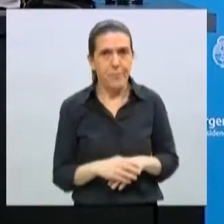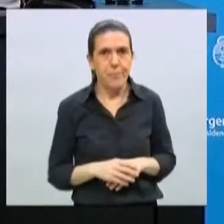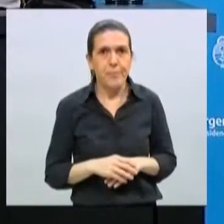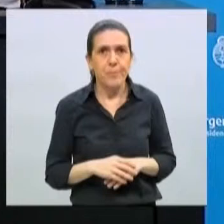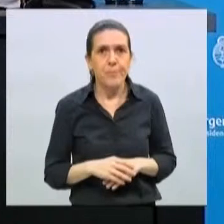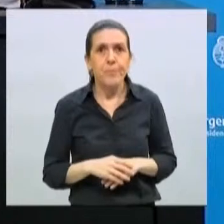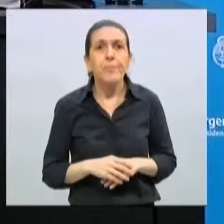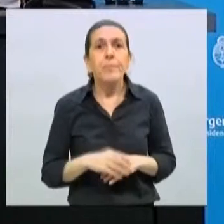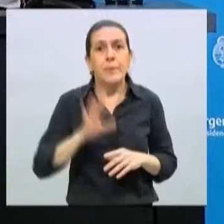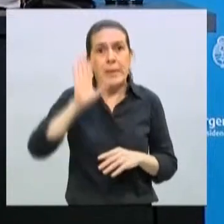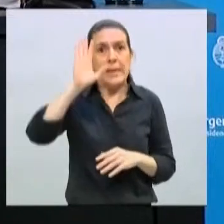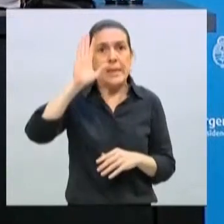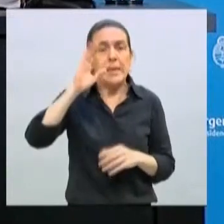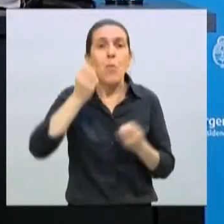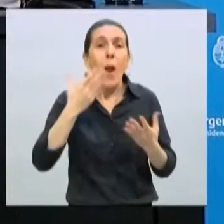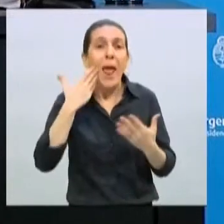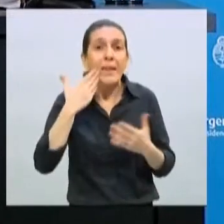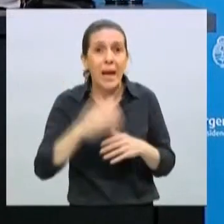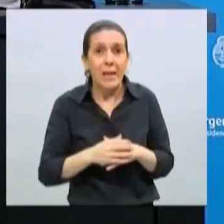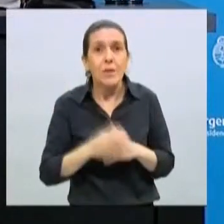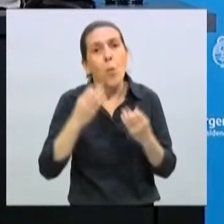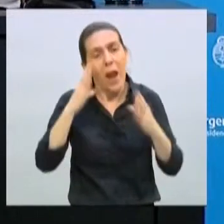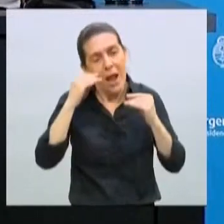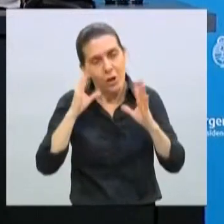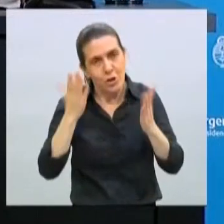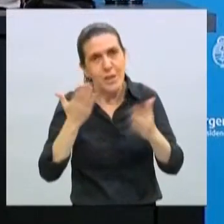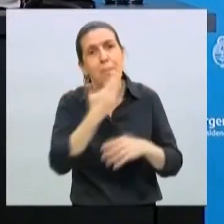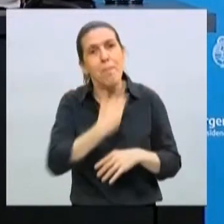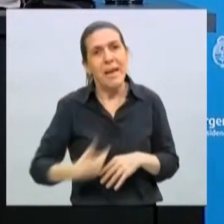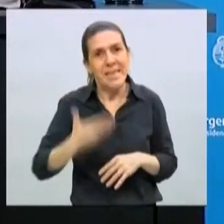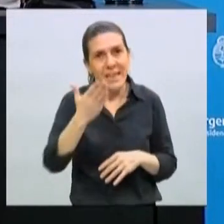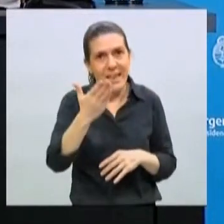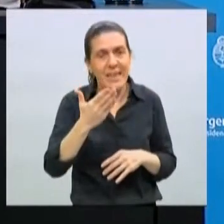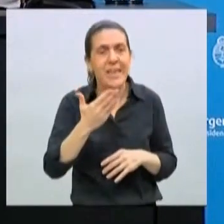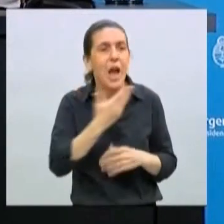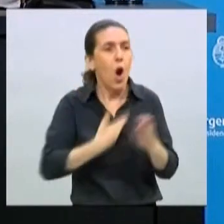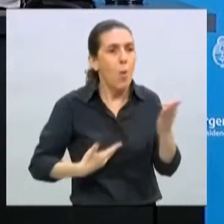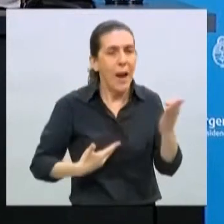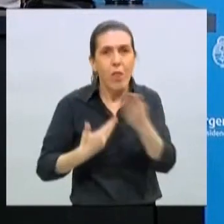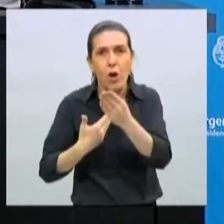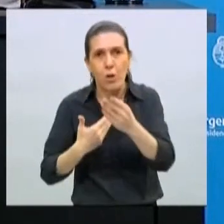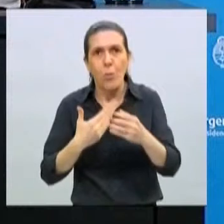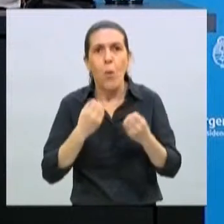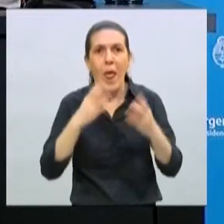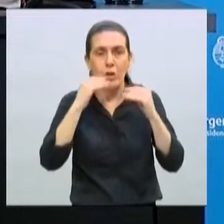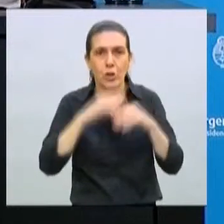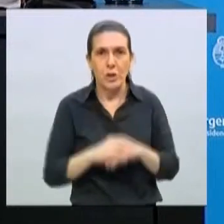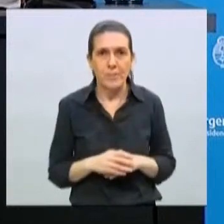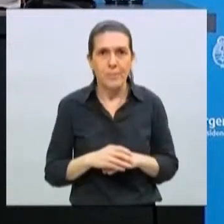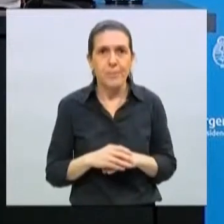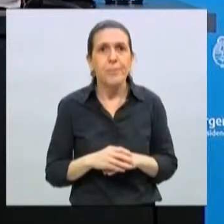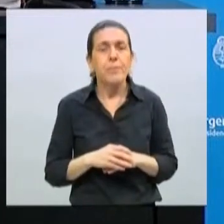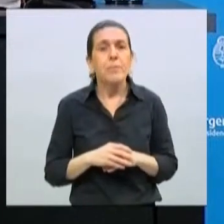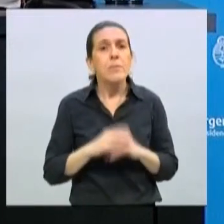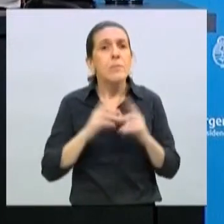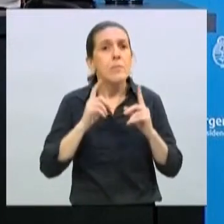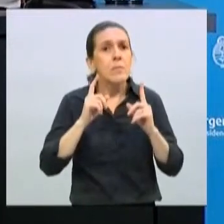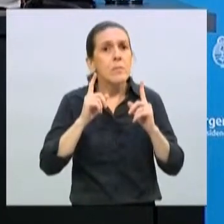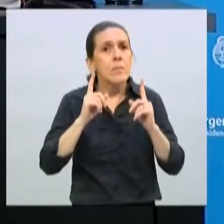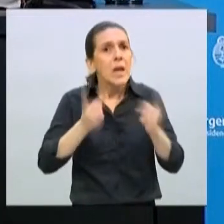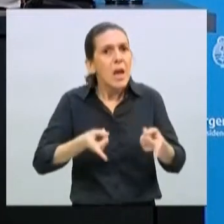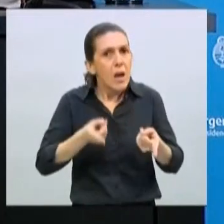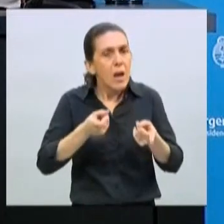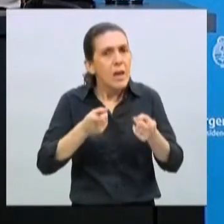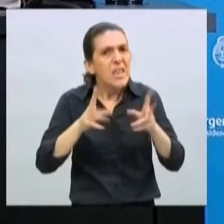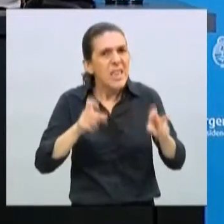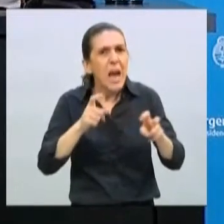Sí, acá. Buenas tardes, buenas noches, Ariel, presidente, ¿cómo estás? gobernador, ¿qué tal? Buenas noches. Más allá de que